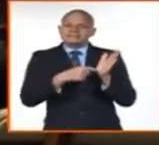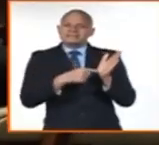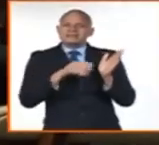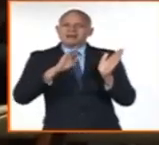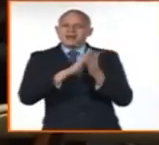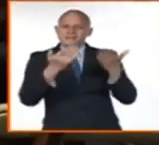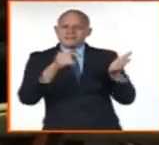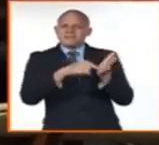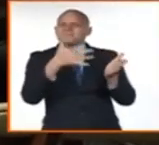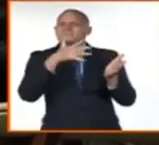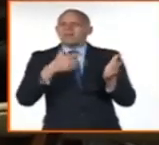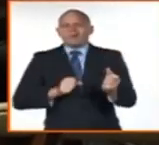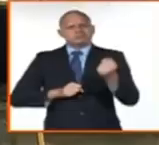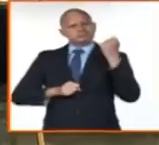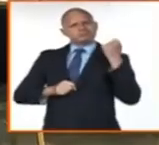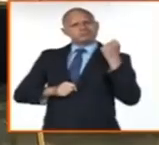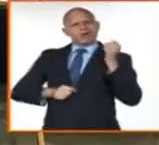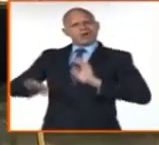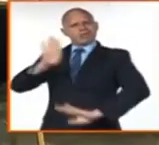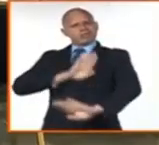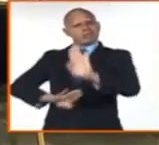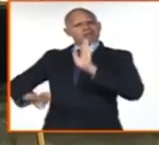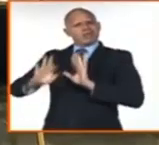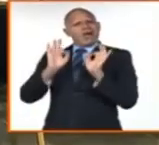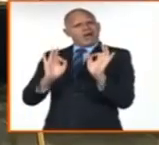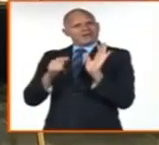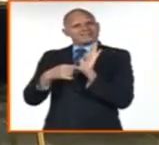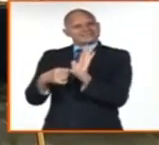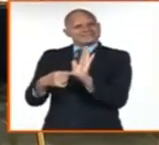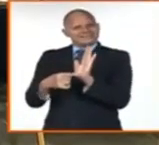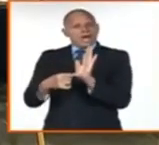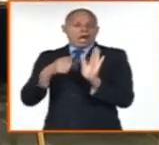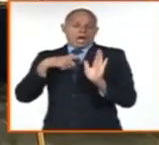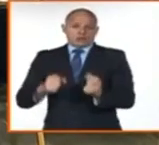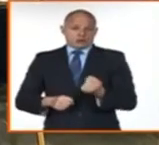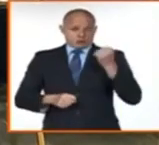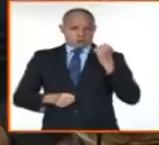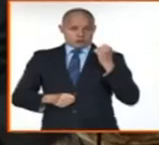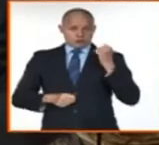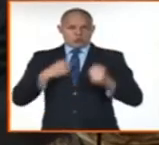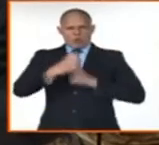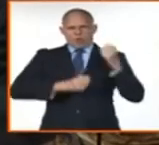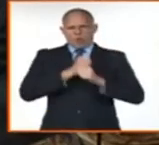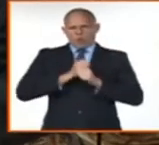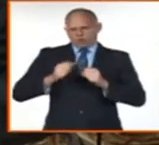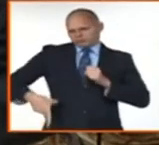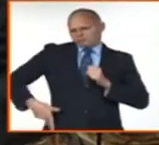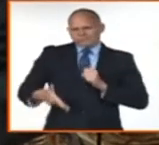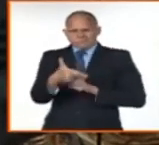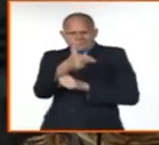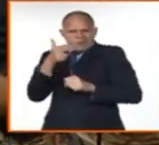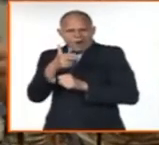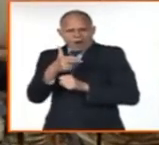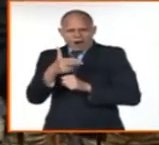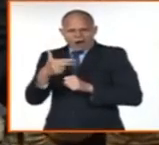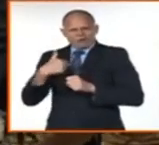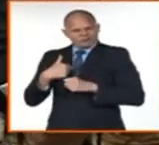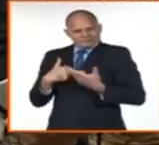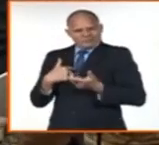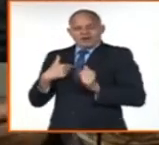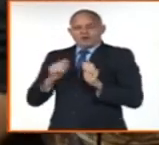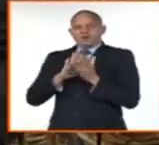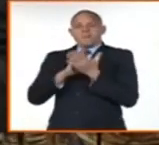contradicción tremenda, porque es un soldado que usa la palabra para animar y no para herir, que es contra el enemigo, pero sin